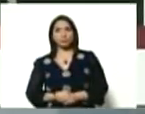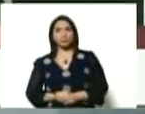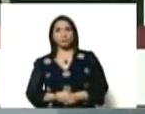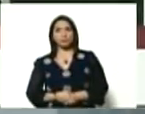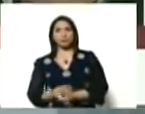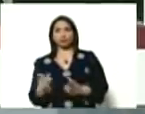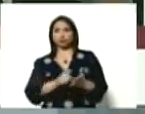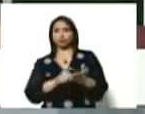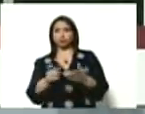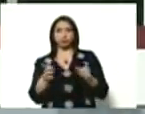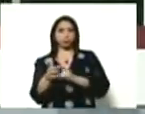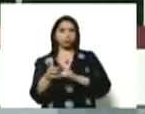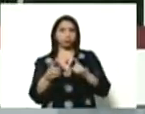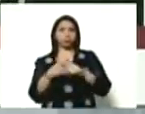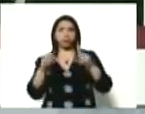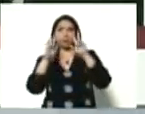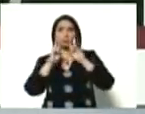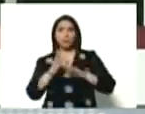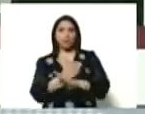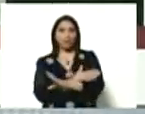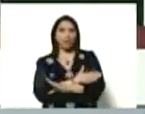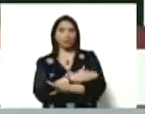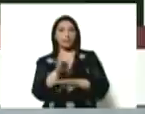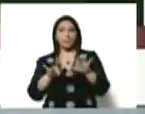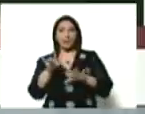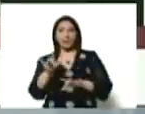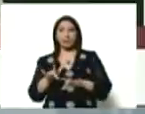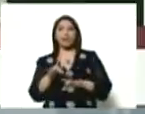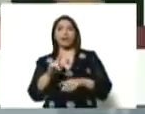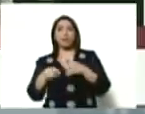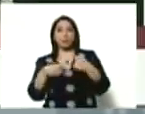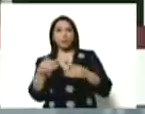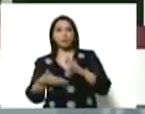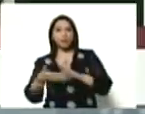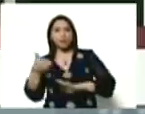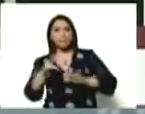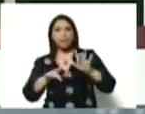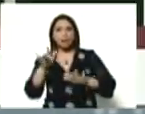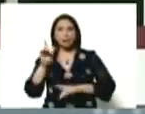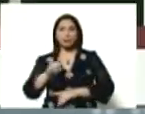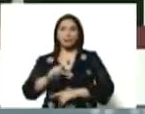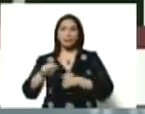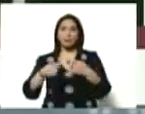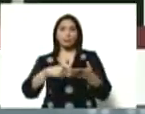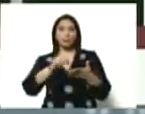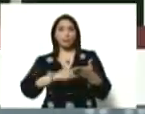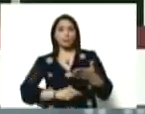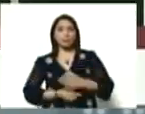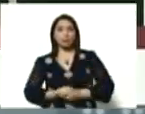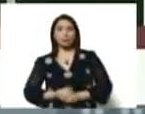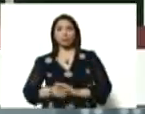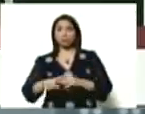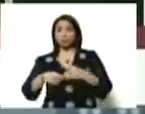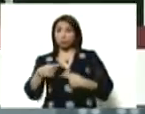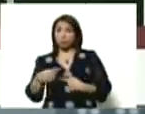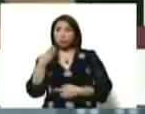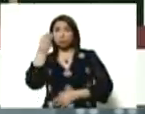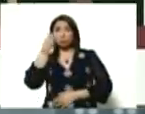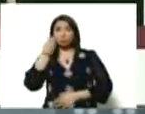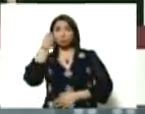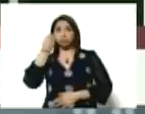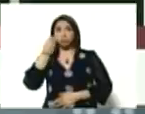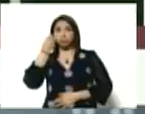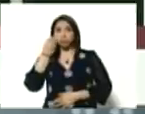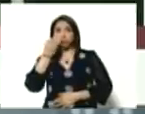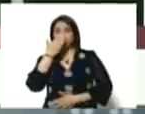para desinfectarte, antes de ir a la máquina, después al salir a la máquina, luego la firma. Yo creo que de verdad es un paso